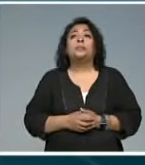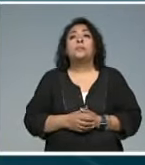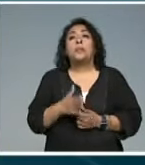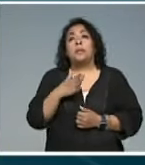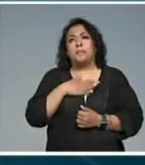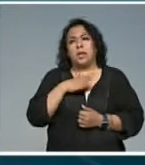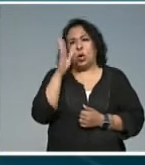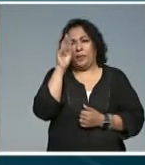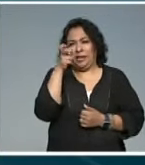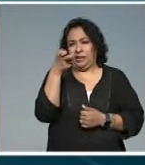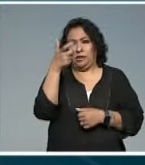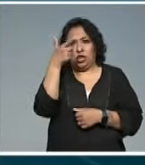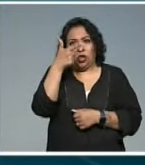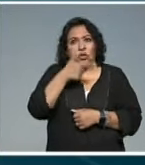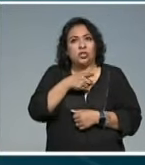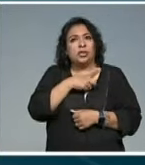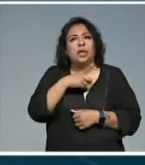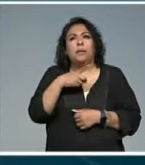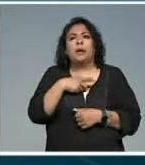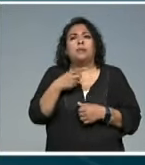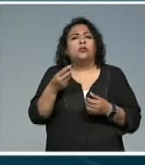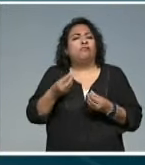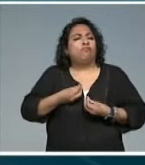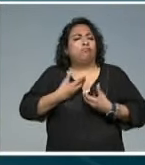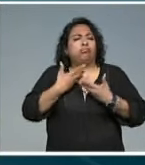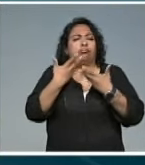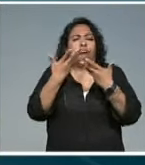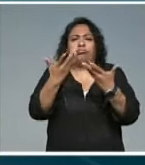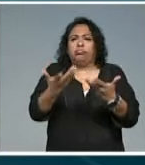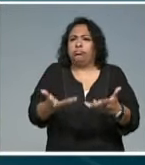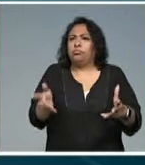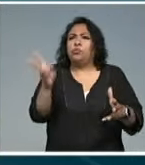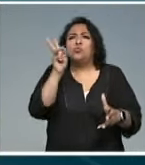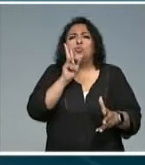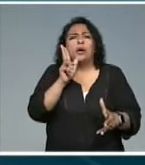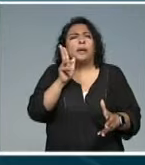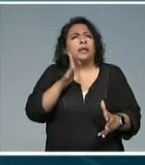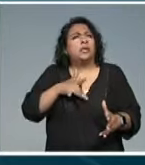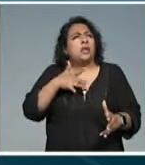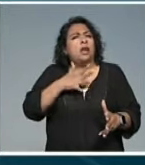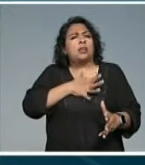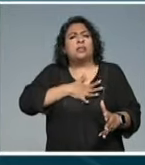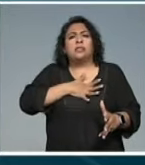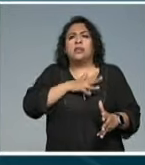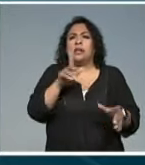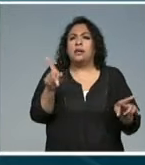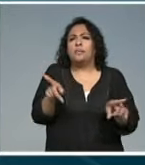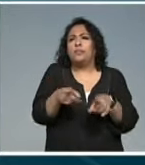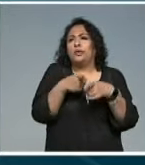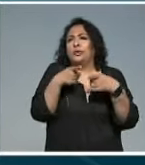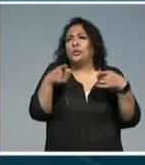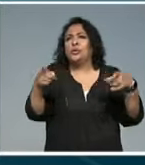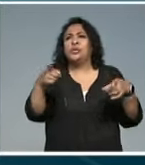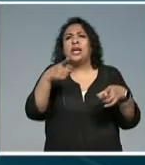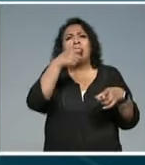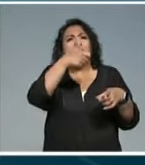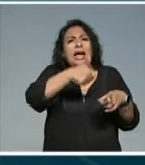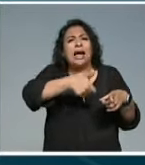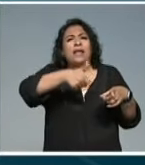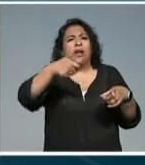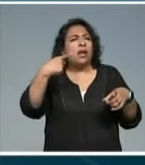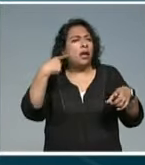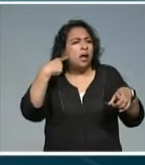Creo que esa noche hay que dejarse ir y hay que experimentar este placer de la música, este placer de cada uno de